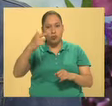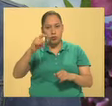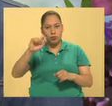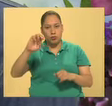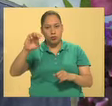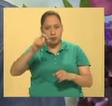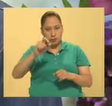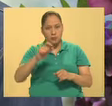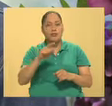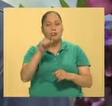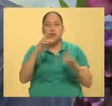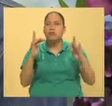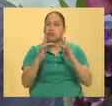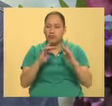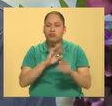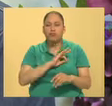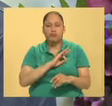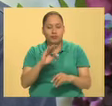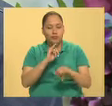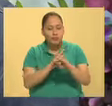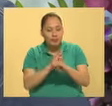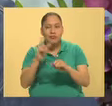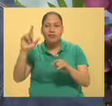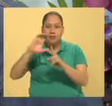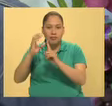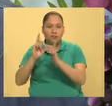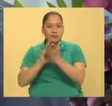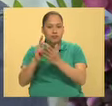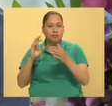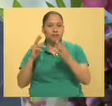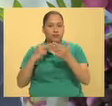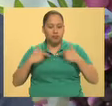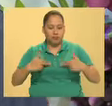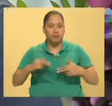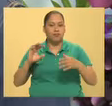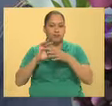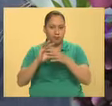cdhdf.org.mx, y ahí estarás en contacto con la comisión. Abogada, muchísimas gracias. Nos vemos mañana.